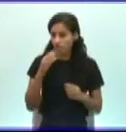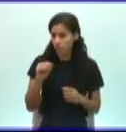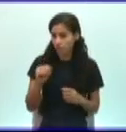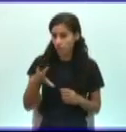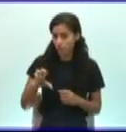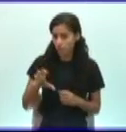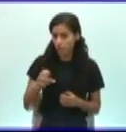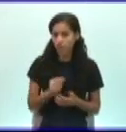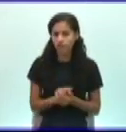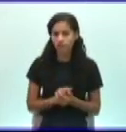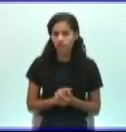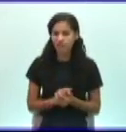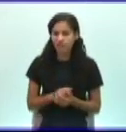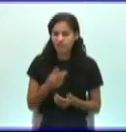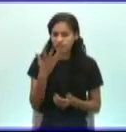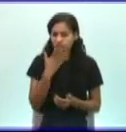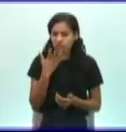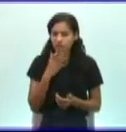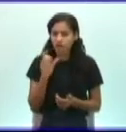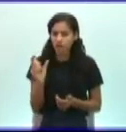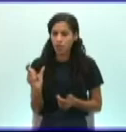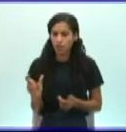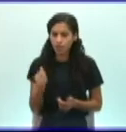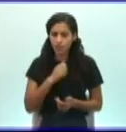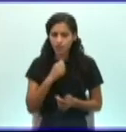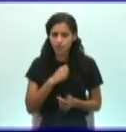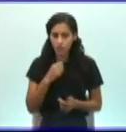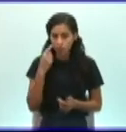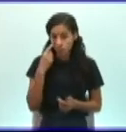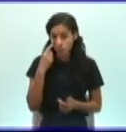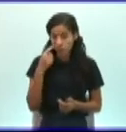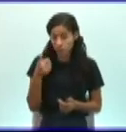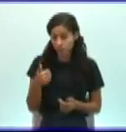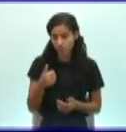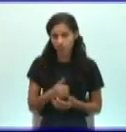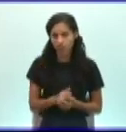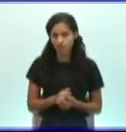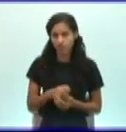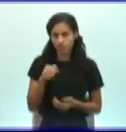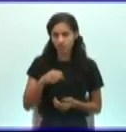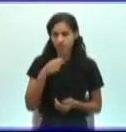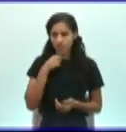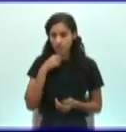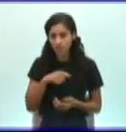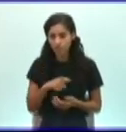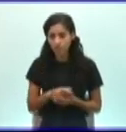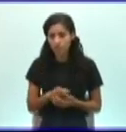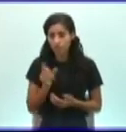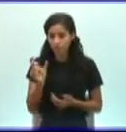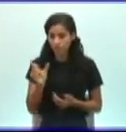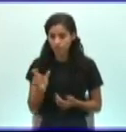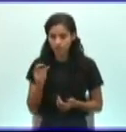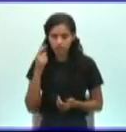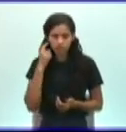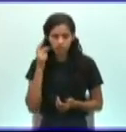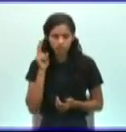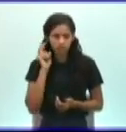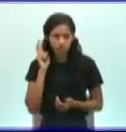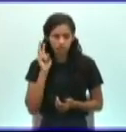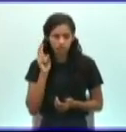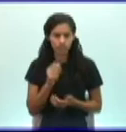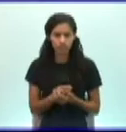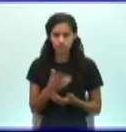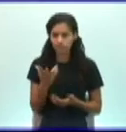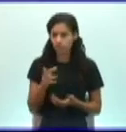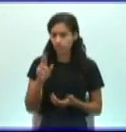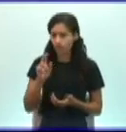es justamente la palabra que quiero que observen bien. En esta palabra se escucha el sonido